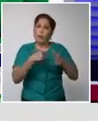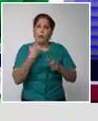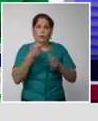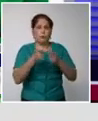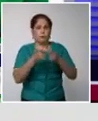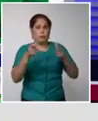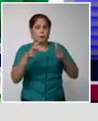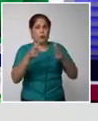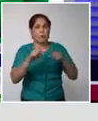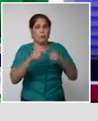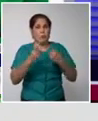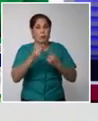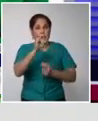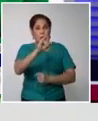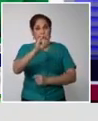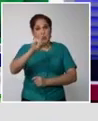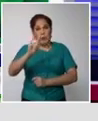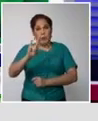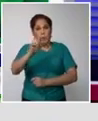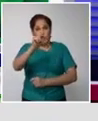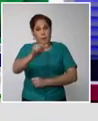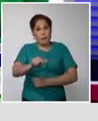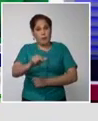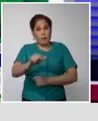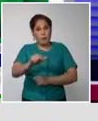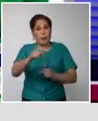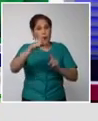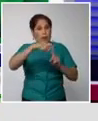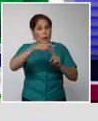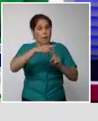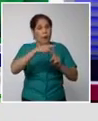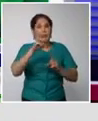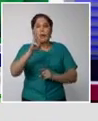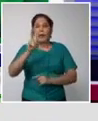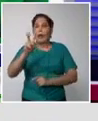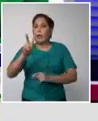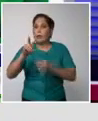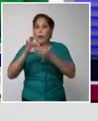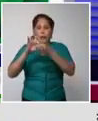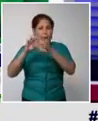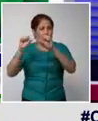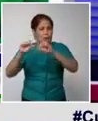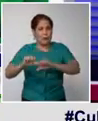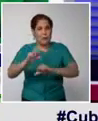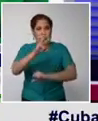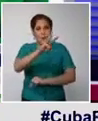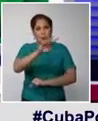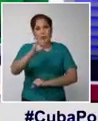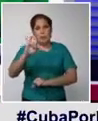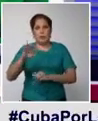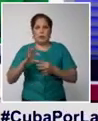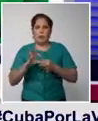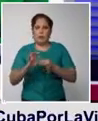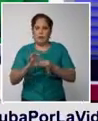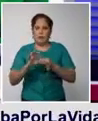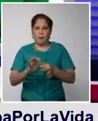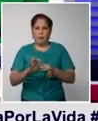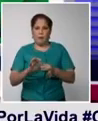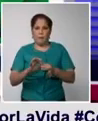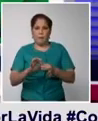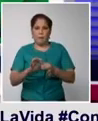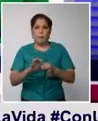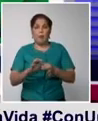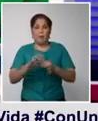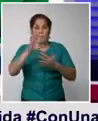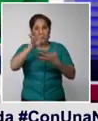sobre todo que de los 69, 32 son críticos y 37 graves. Finalmente, ahí tienen el